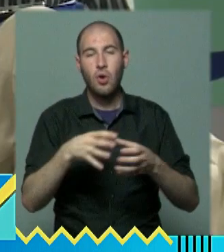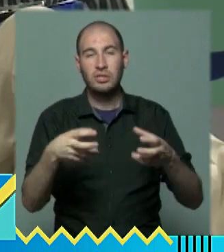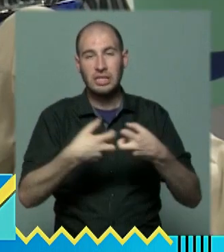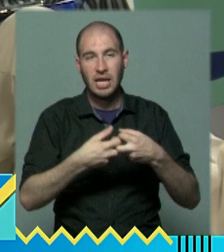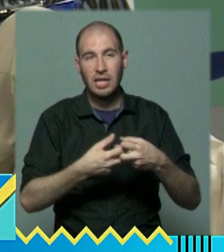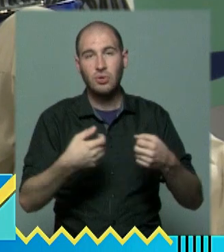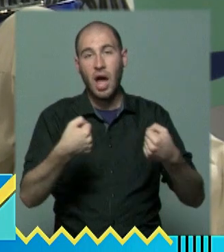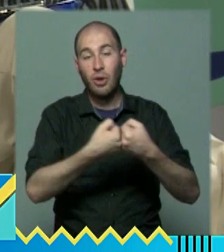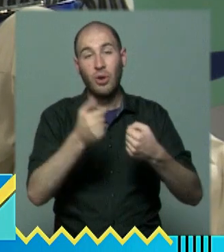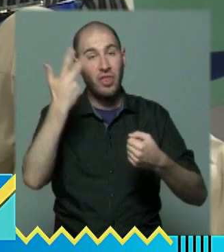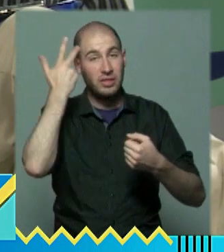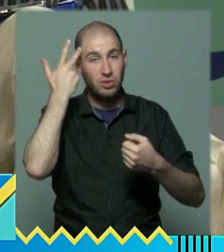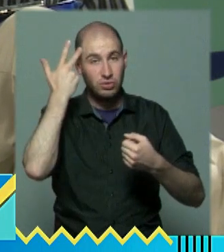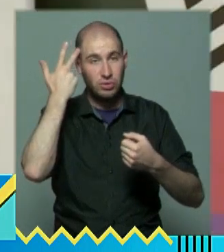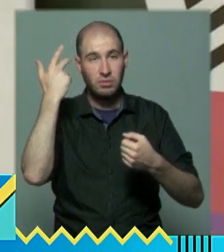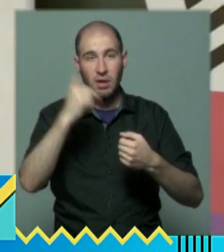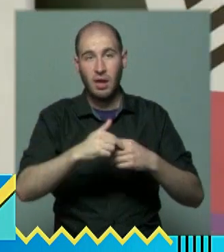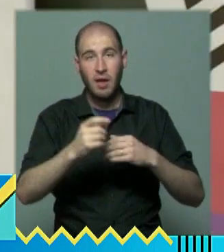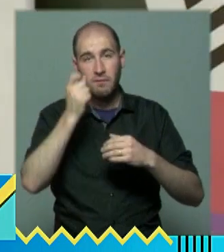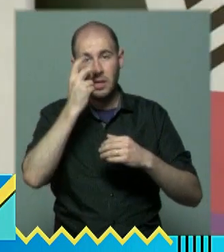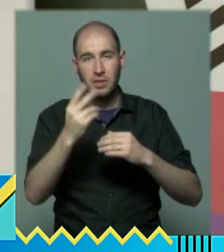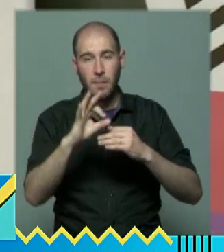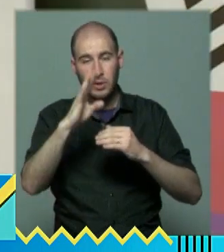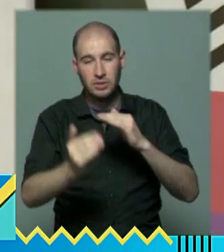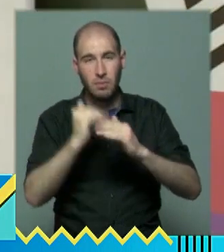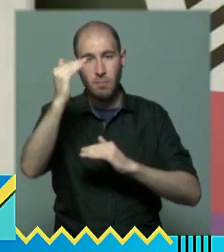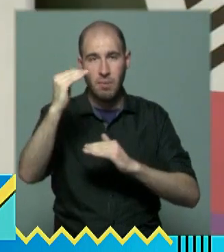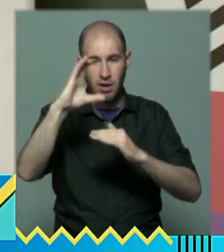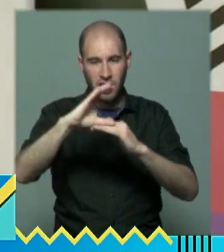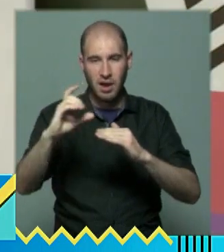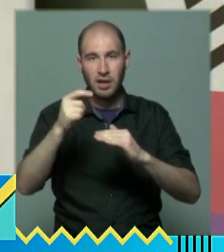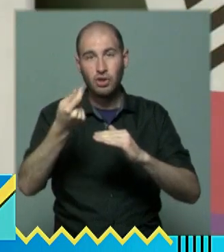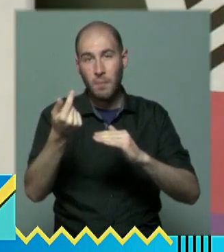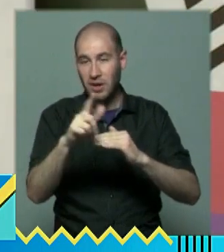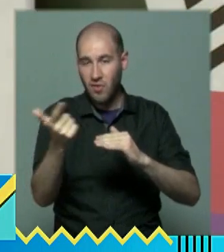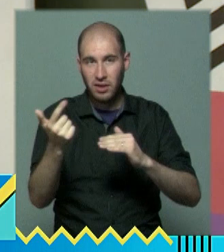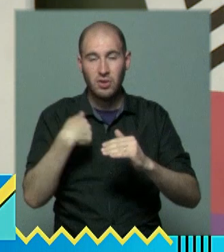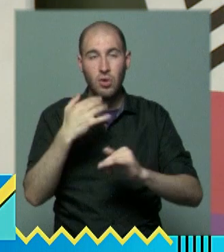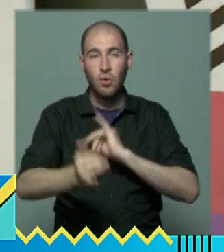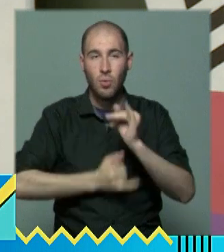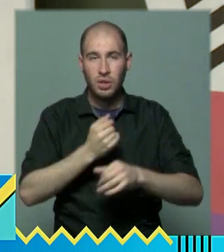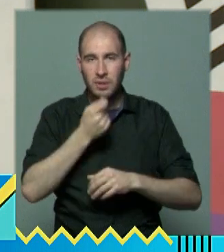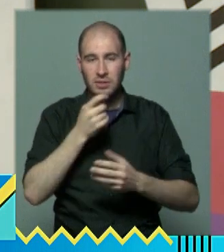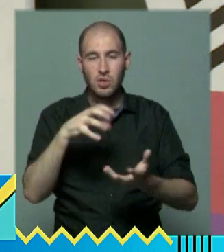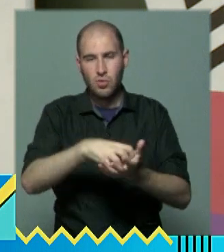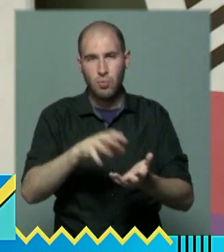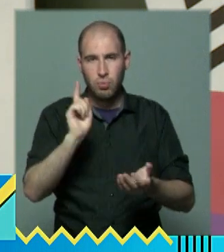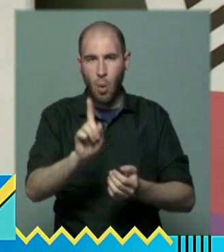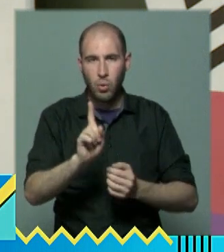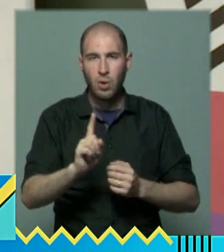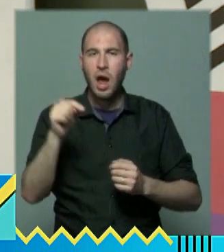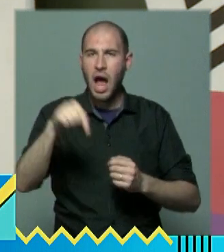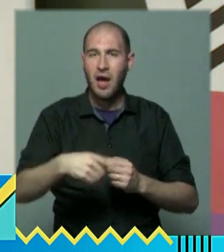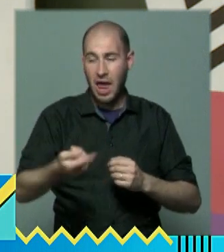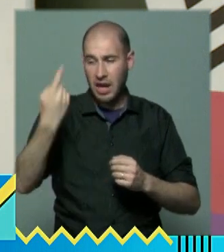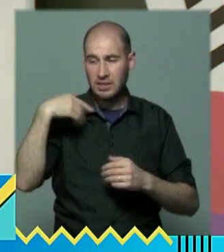para que arreglen el 18, está cediendo 22 puntos, esos 22 puntos de consumo. Y termino con esto para no monopolizar. Digo, ahora, en el